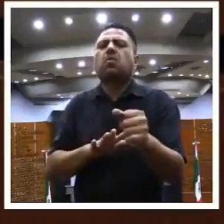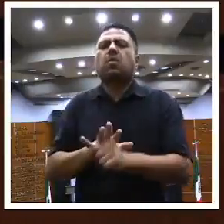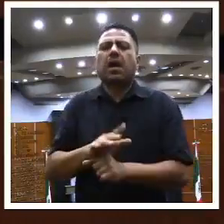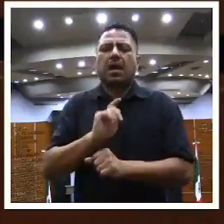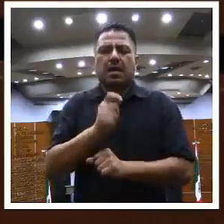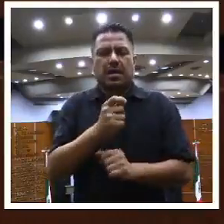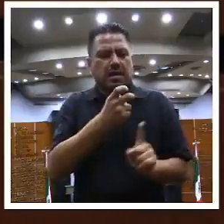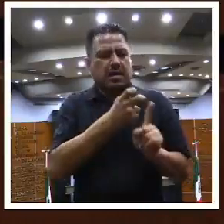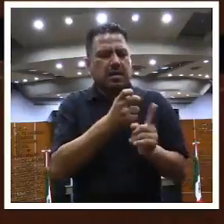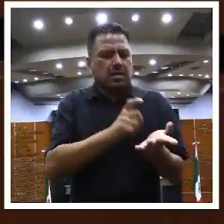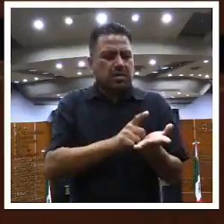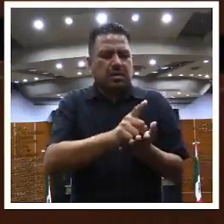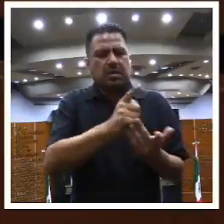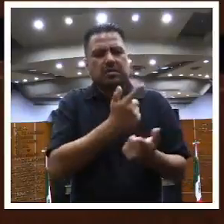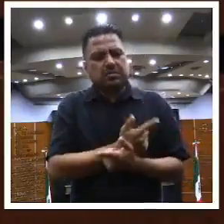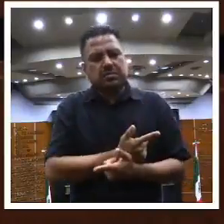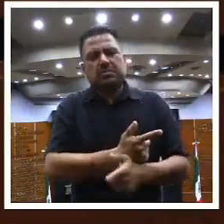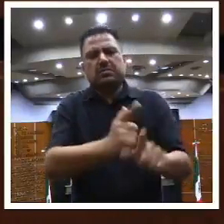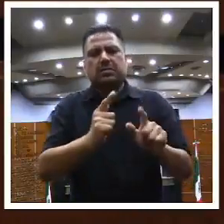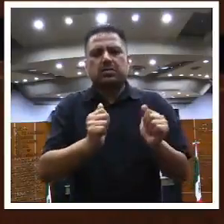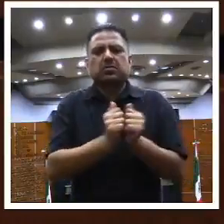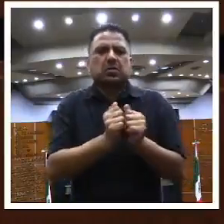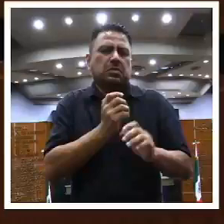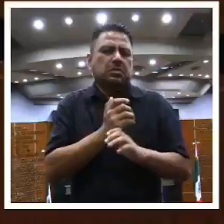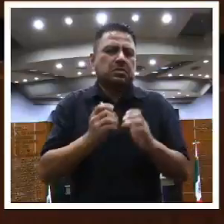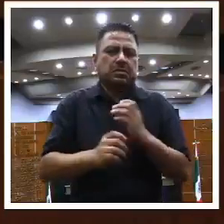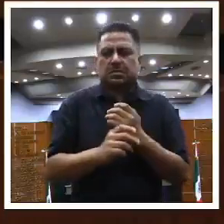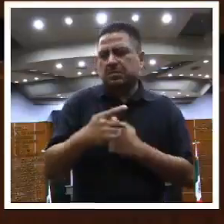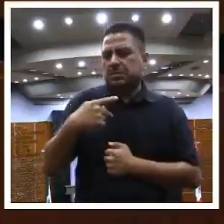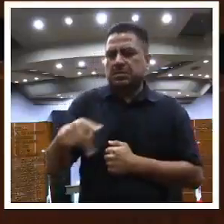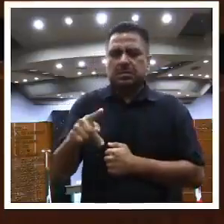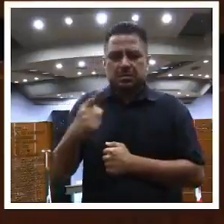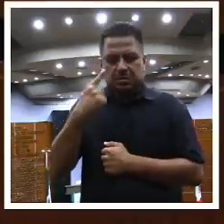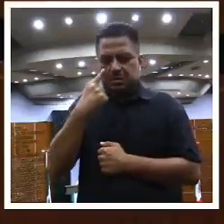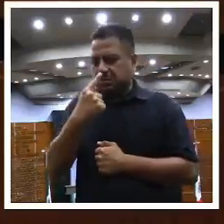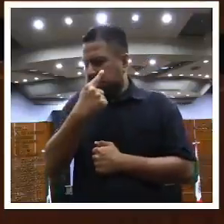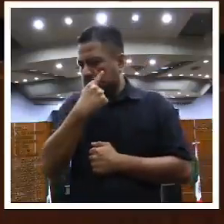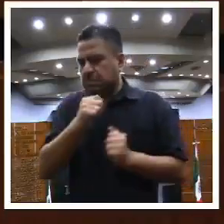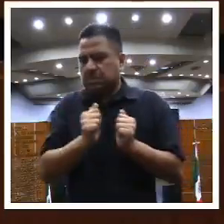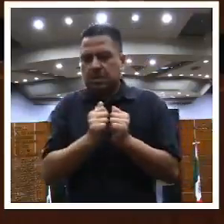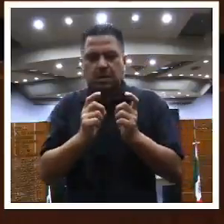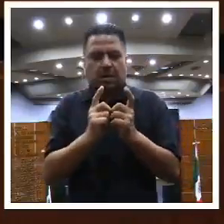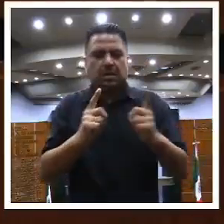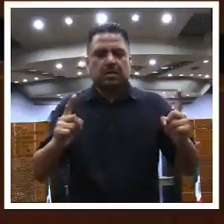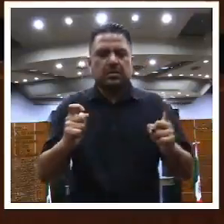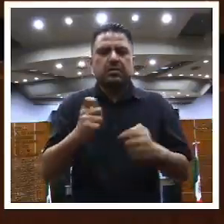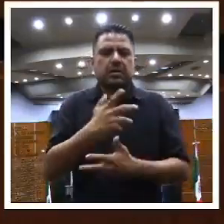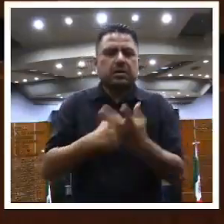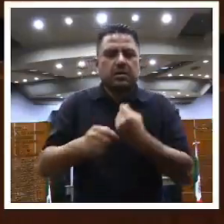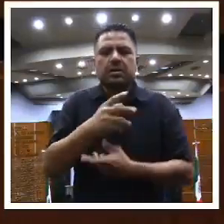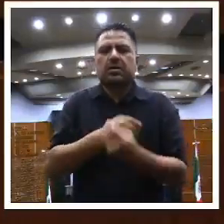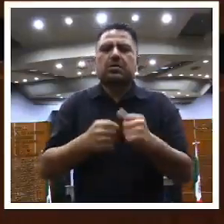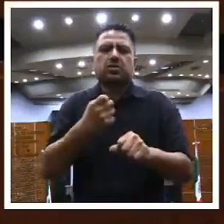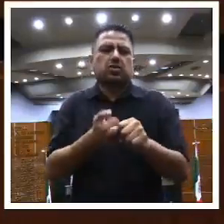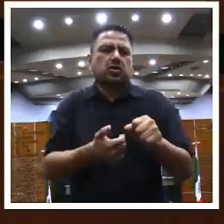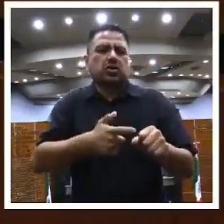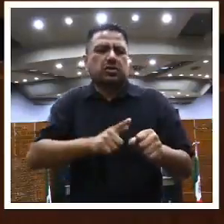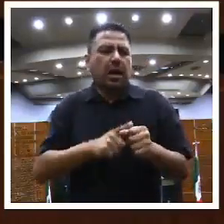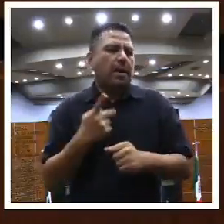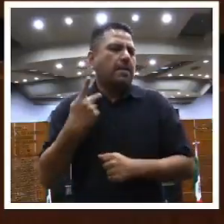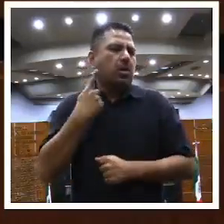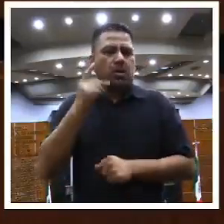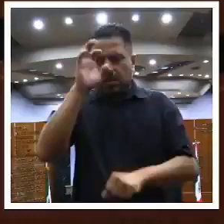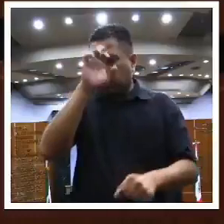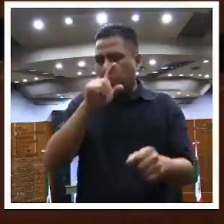de este derecho determinan libremente su condición y persiguen libremente su desarrollo económico, social, político